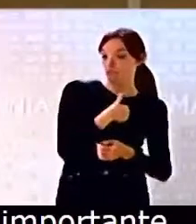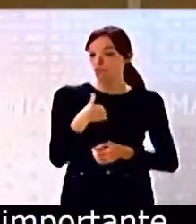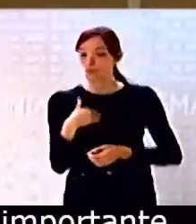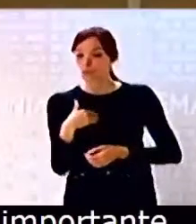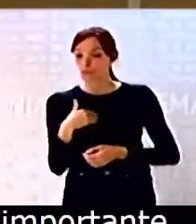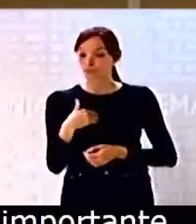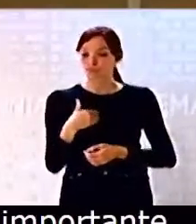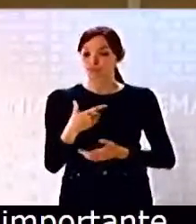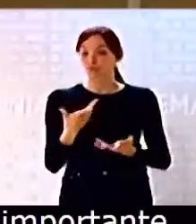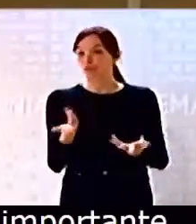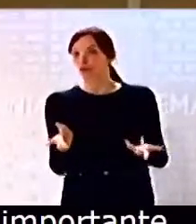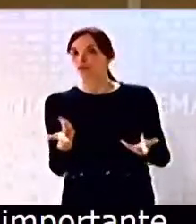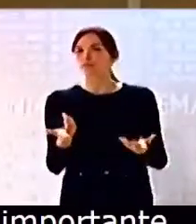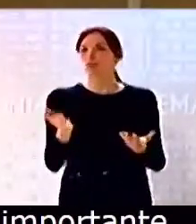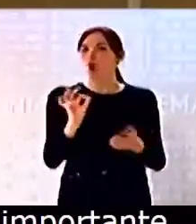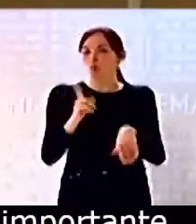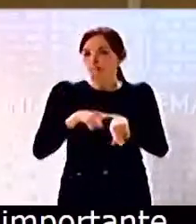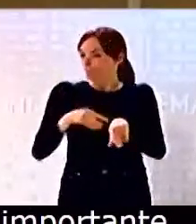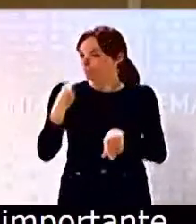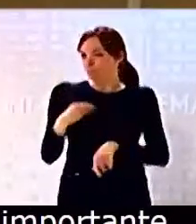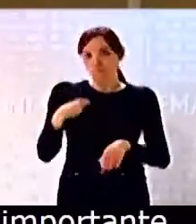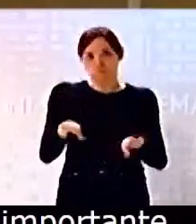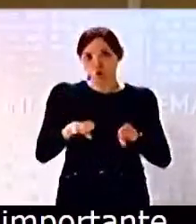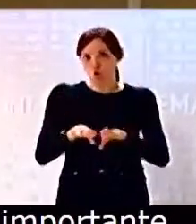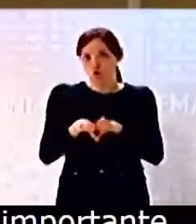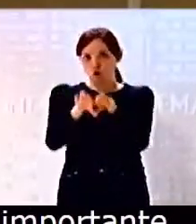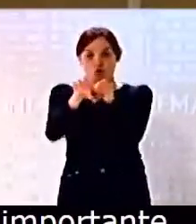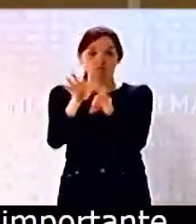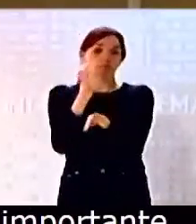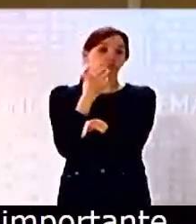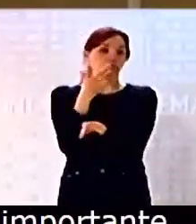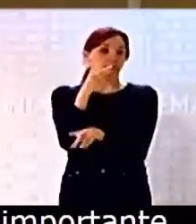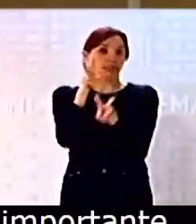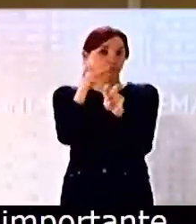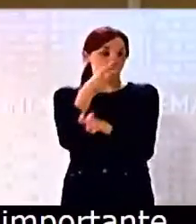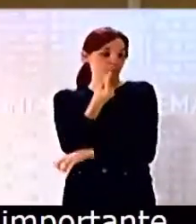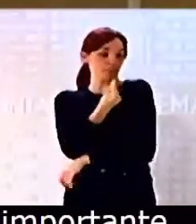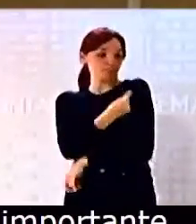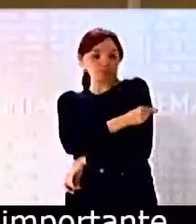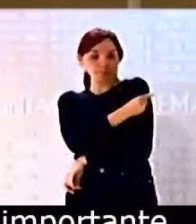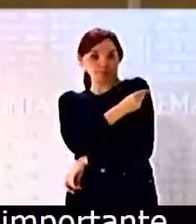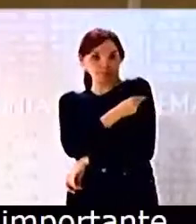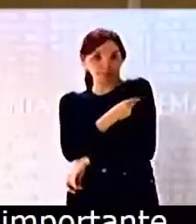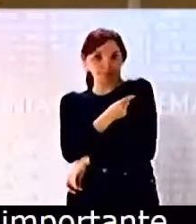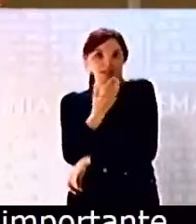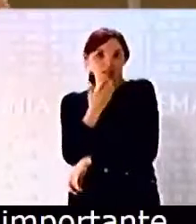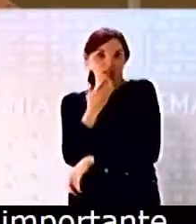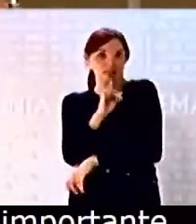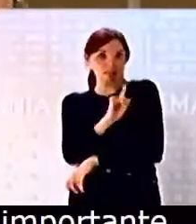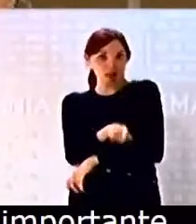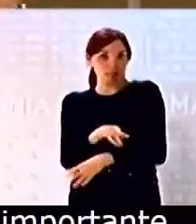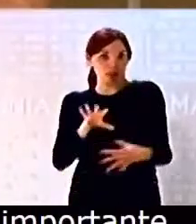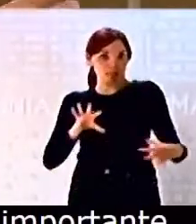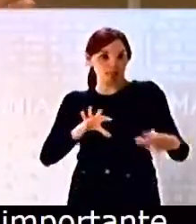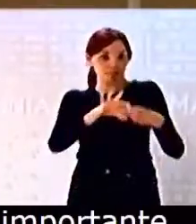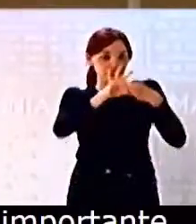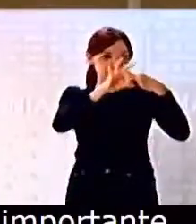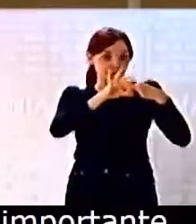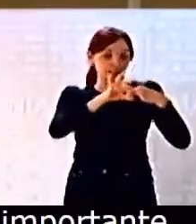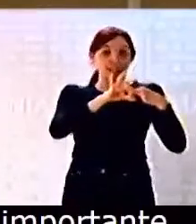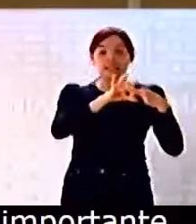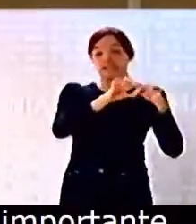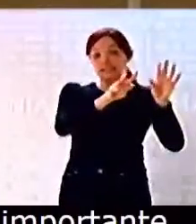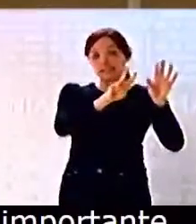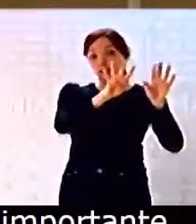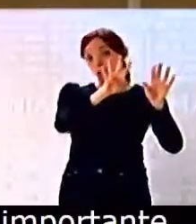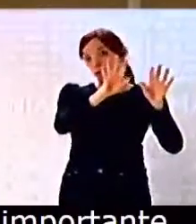Compaginando o simultaneando la vacunación de la cohorte de edad de los 79 a los